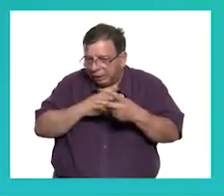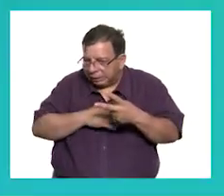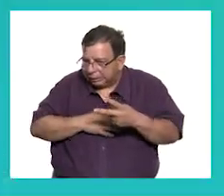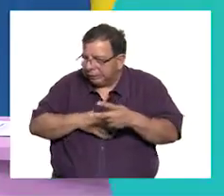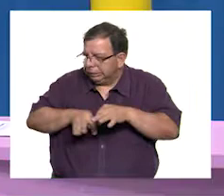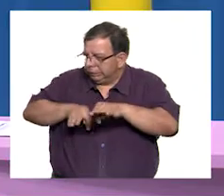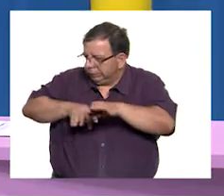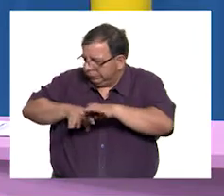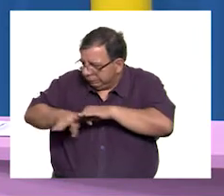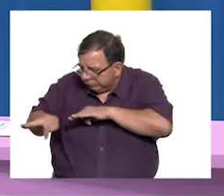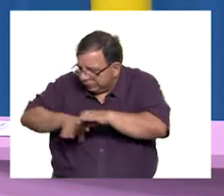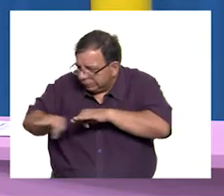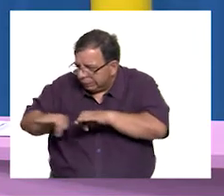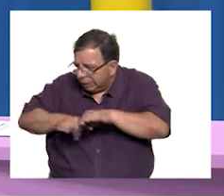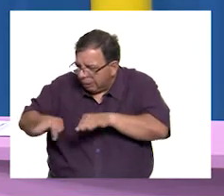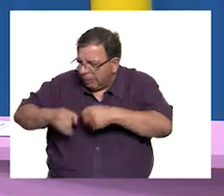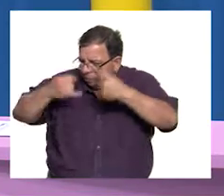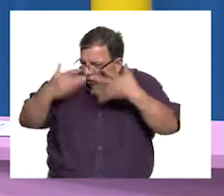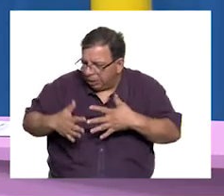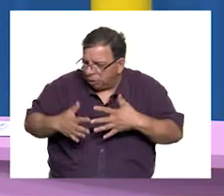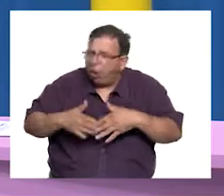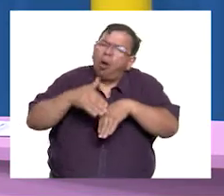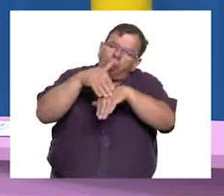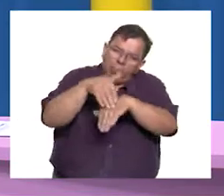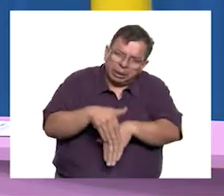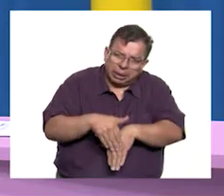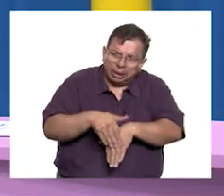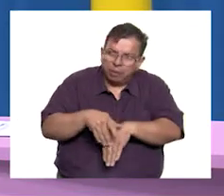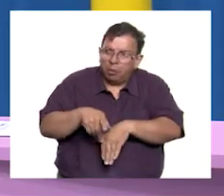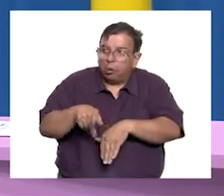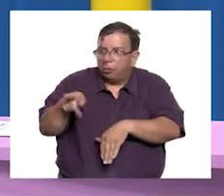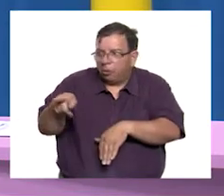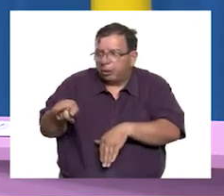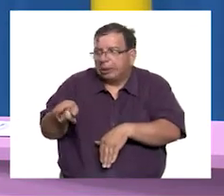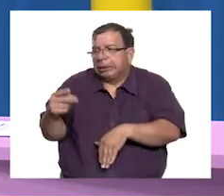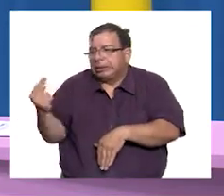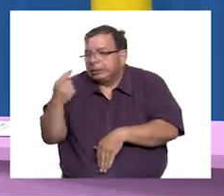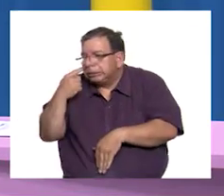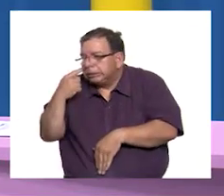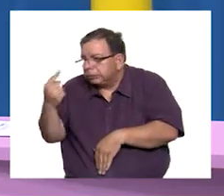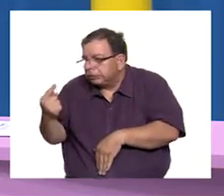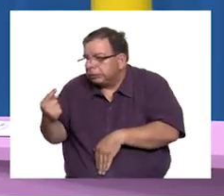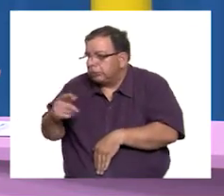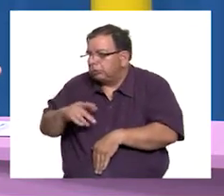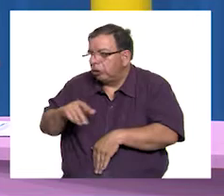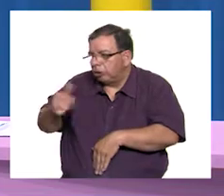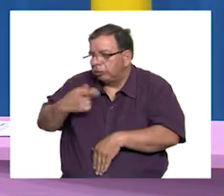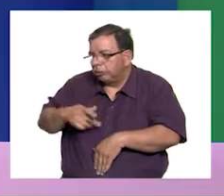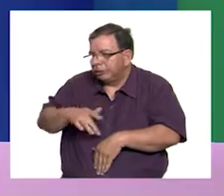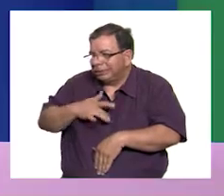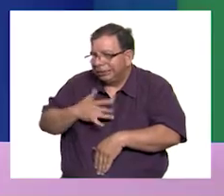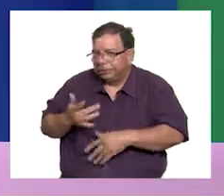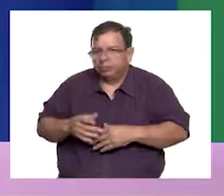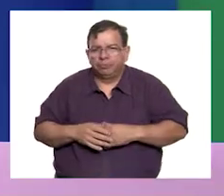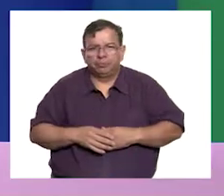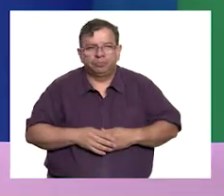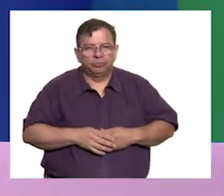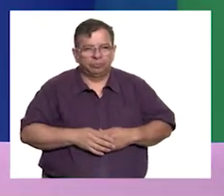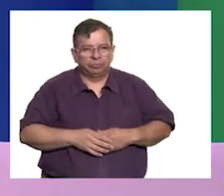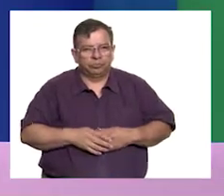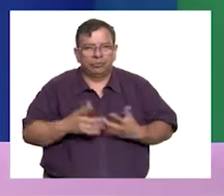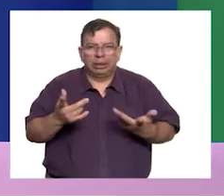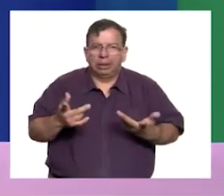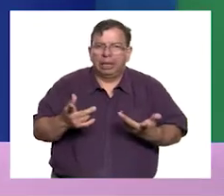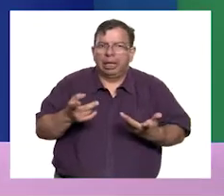duro no solo porque sea obediente y sumisa, sino porque toma en cuenta las necesidades y sentimientos de los demás. Y eso es